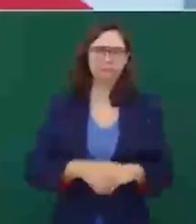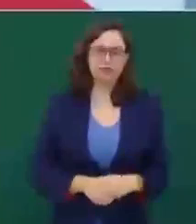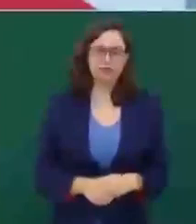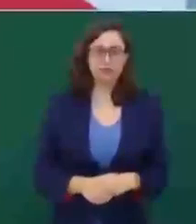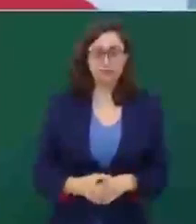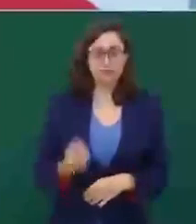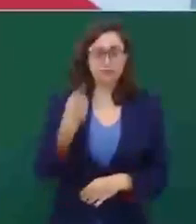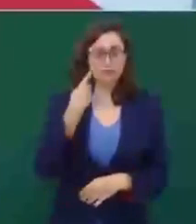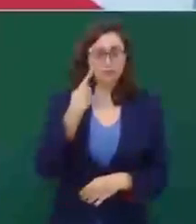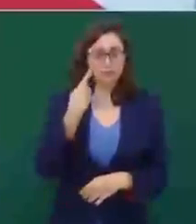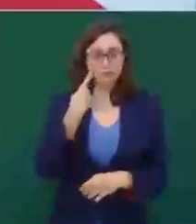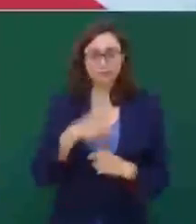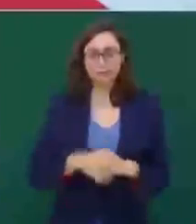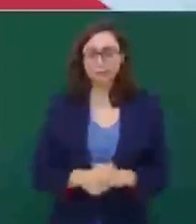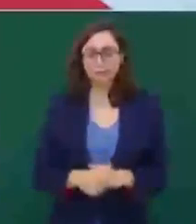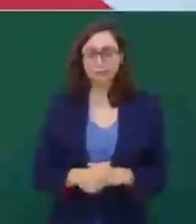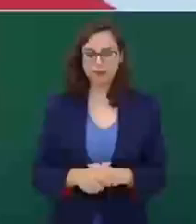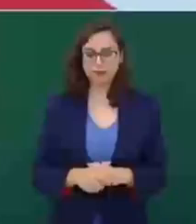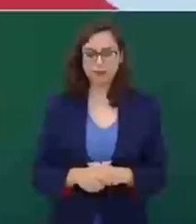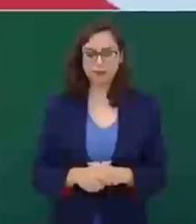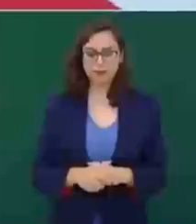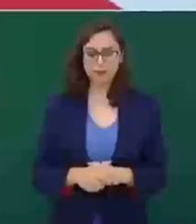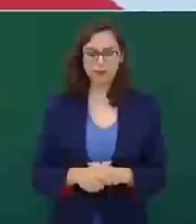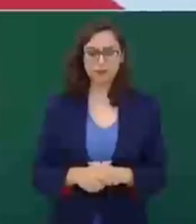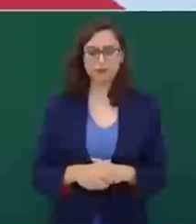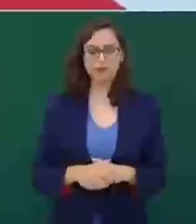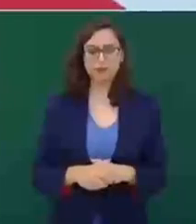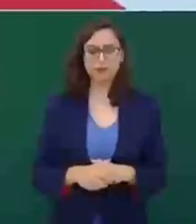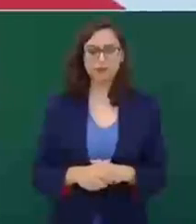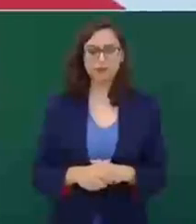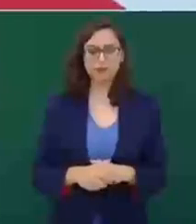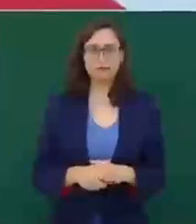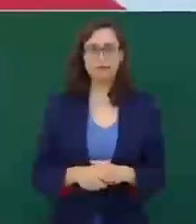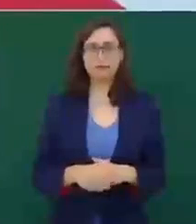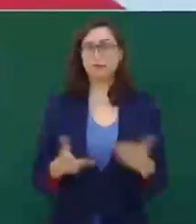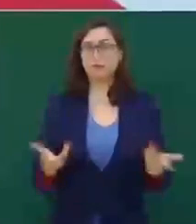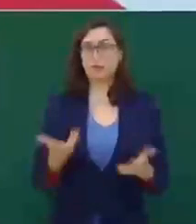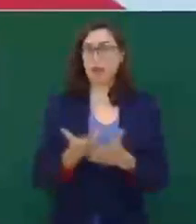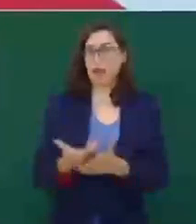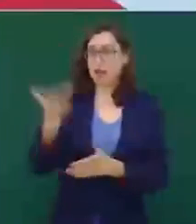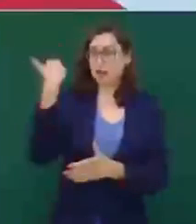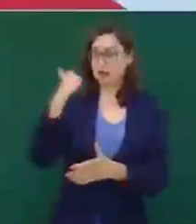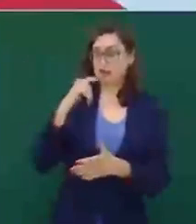los más grandes, los de más edad, a lo mejor se acuerdan,